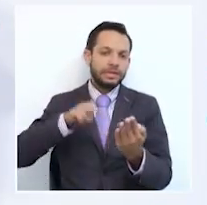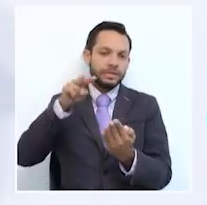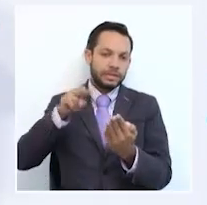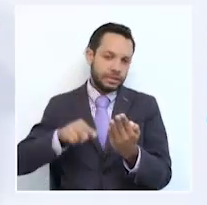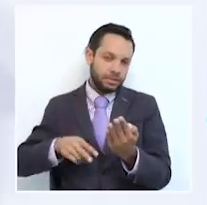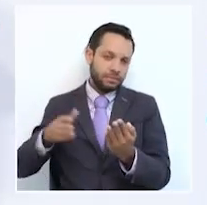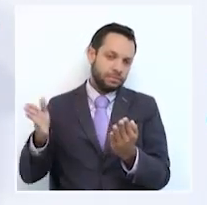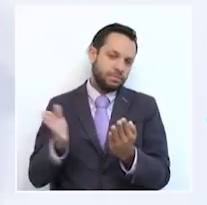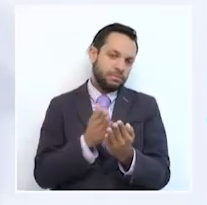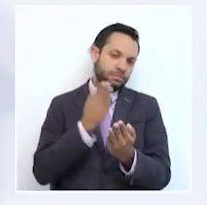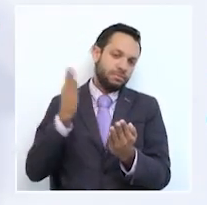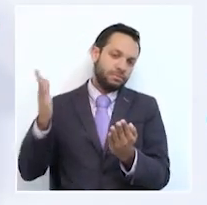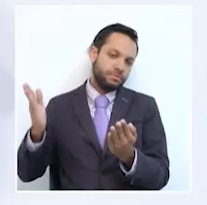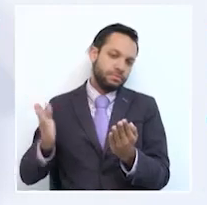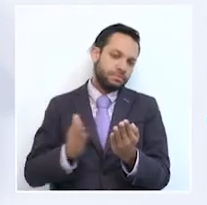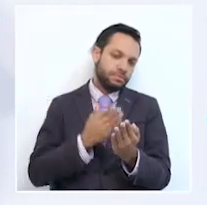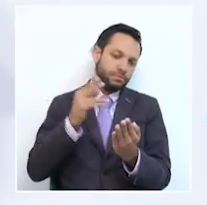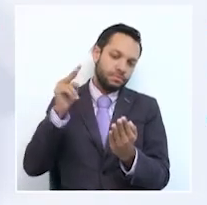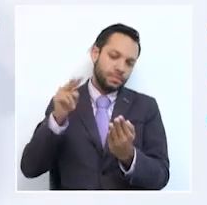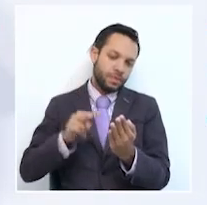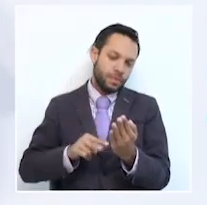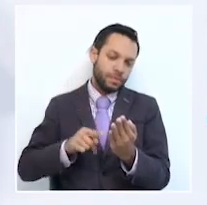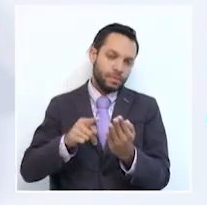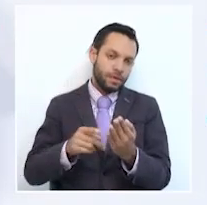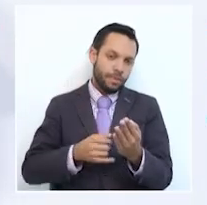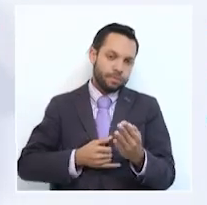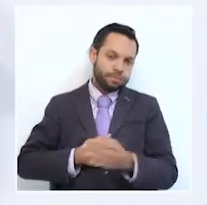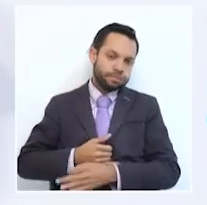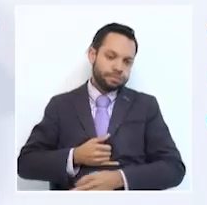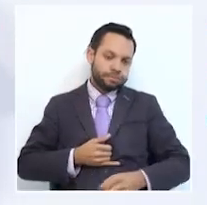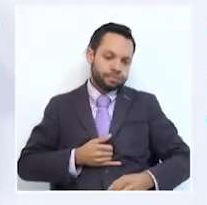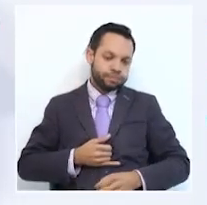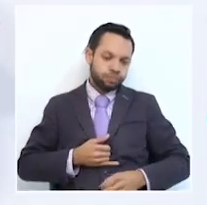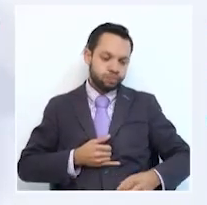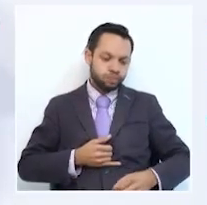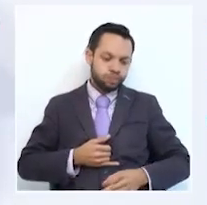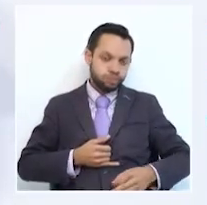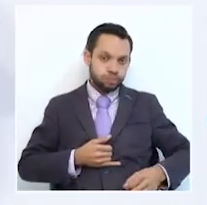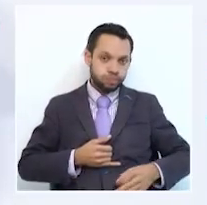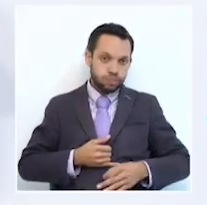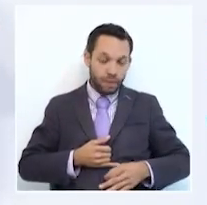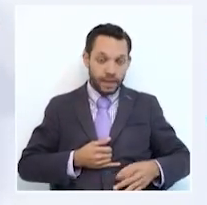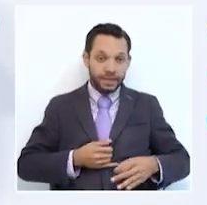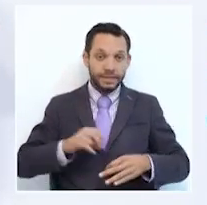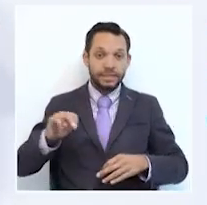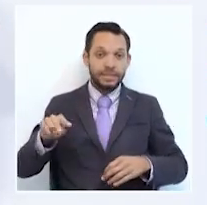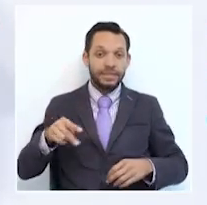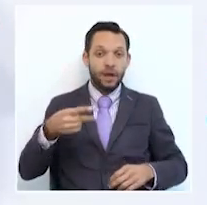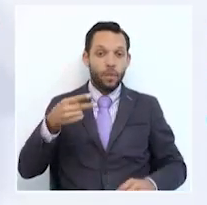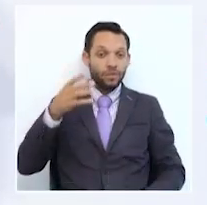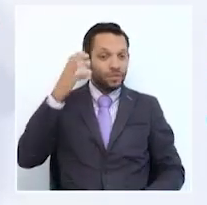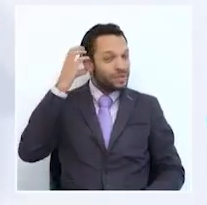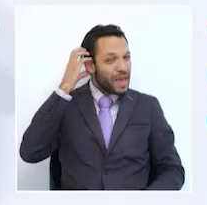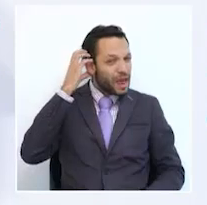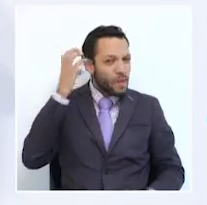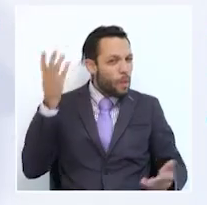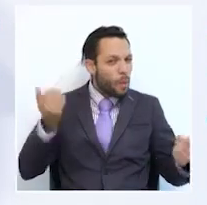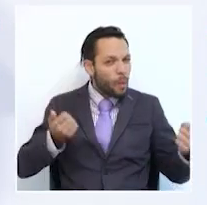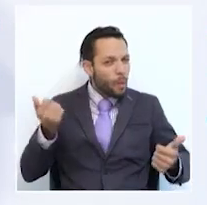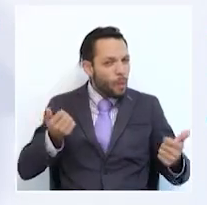de entender algo tan grande como que el segundo cerebro nuestro se está en el aparato digestivo